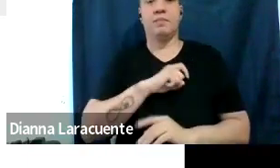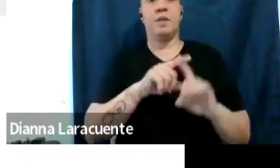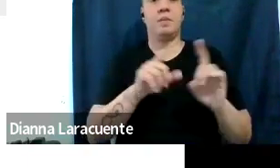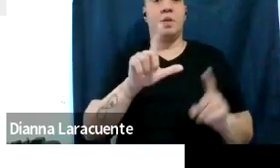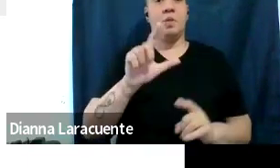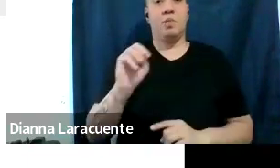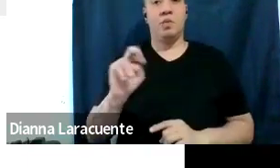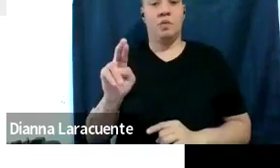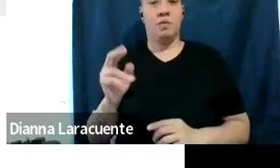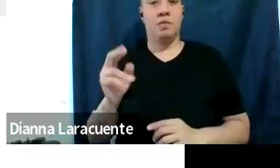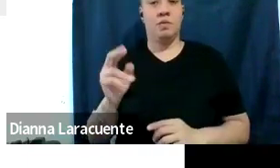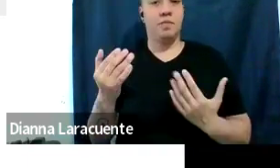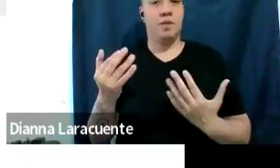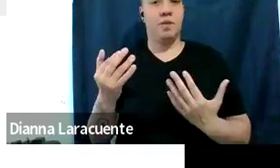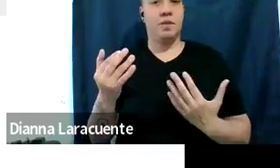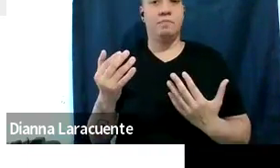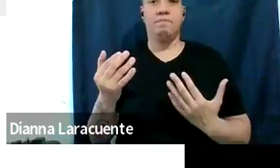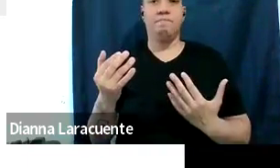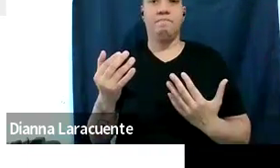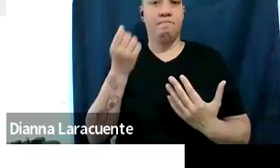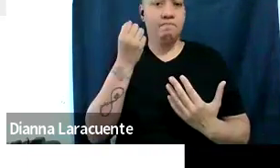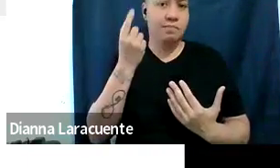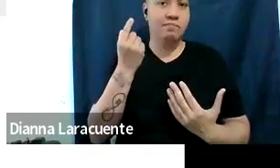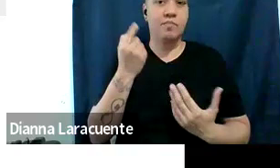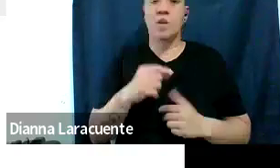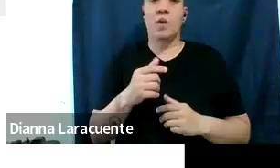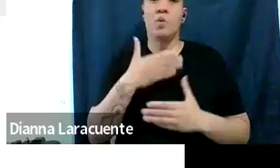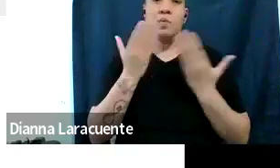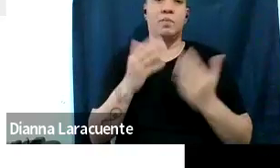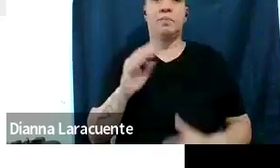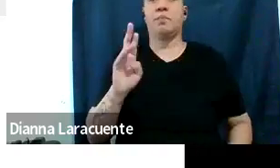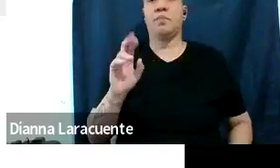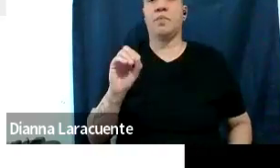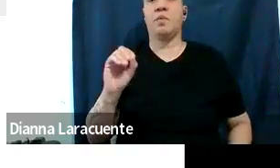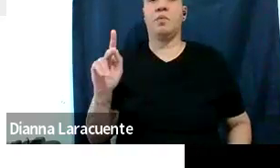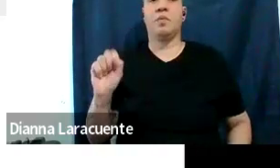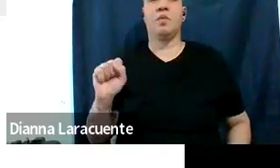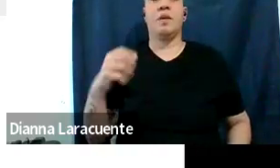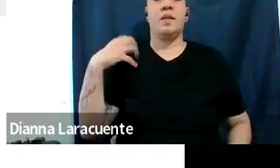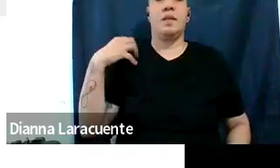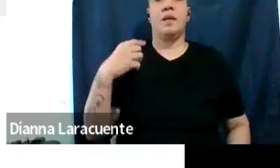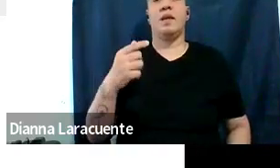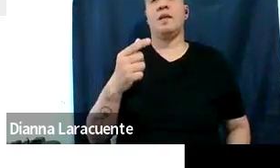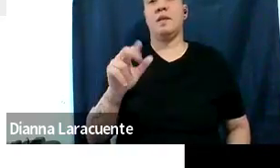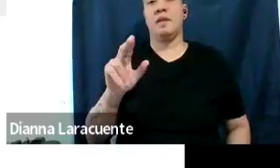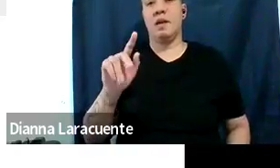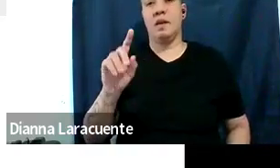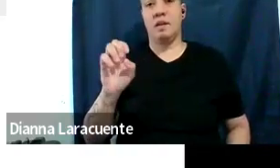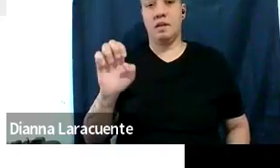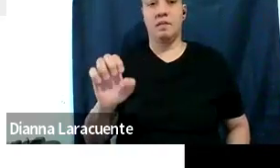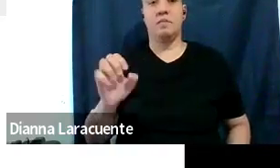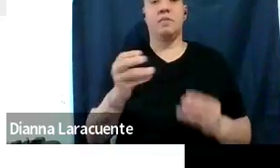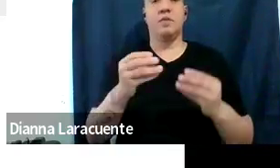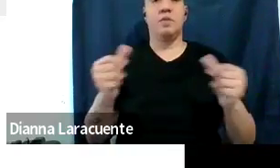esperó comprensión, no la hubo. Brooks tuvo algo. El general Gay disuelve el gabinete